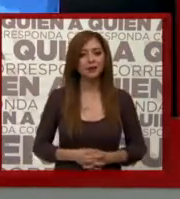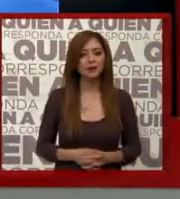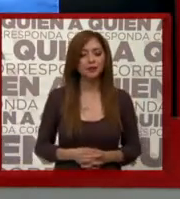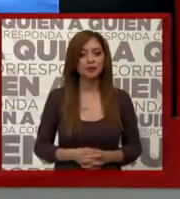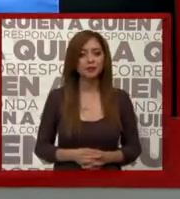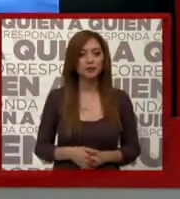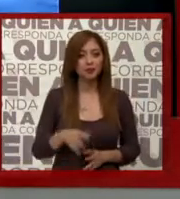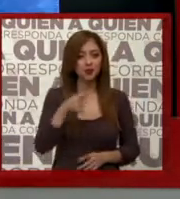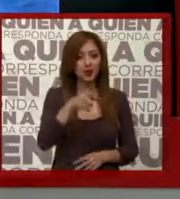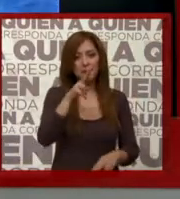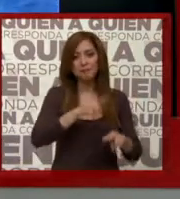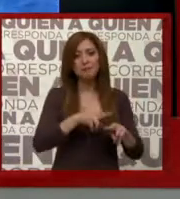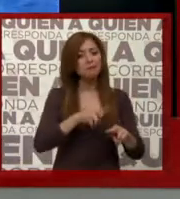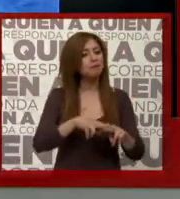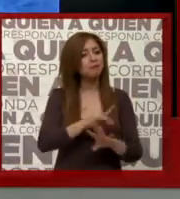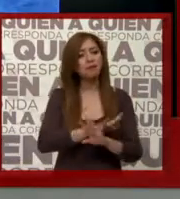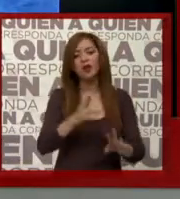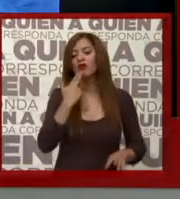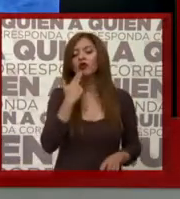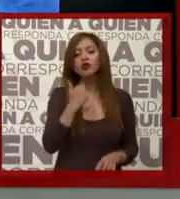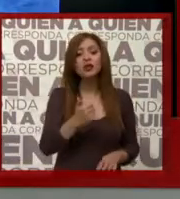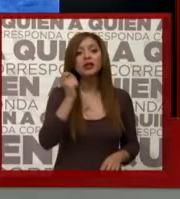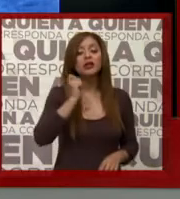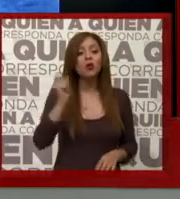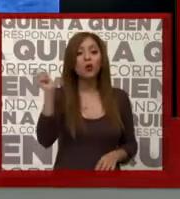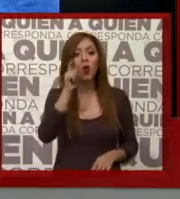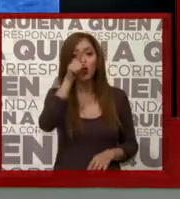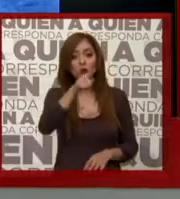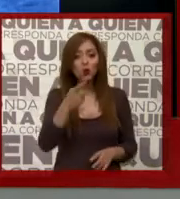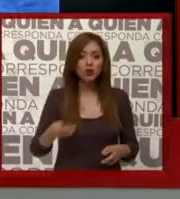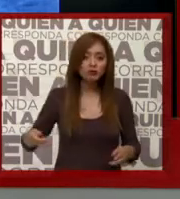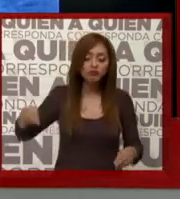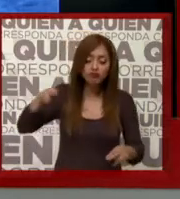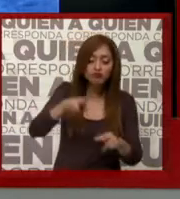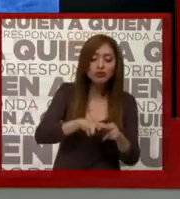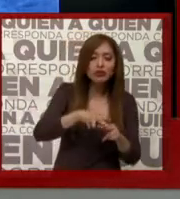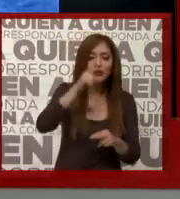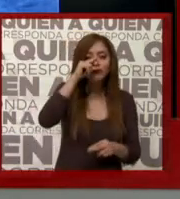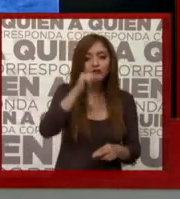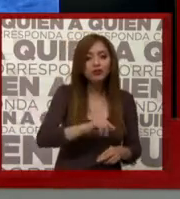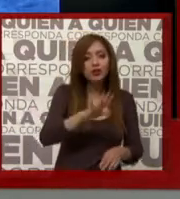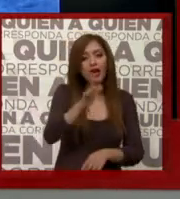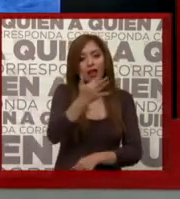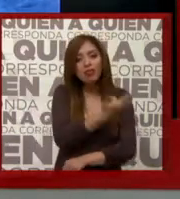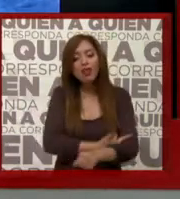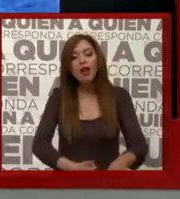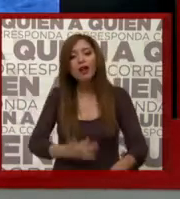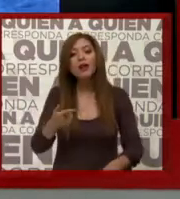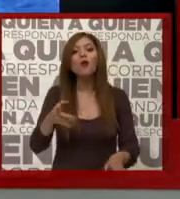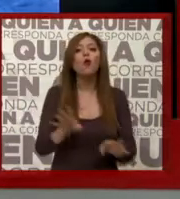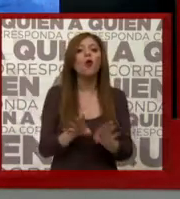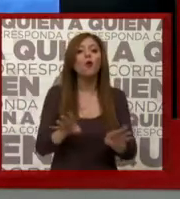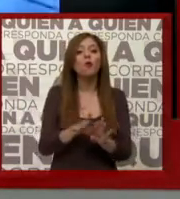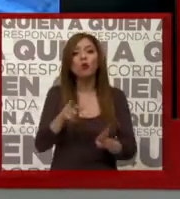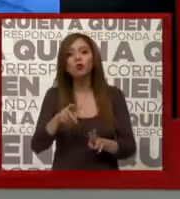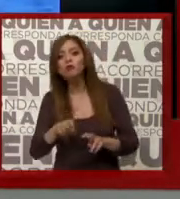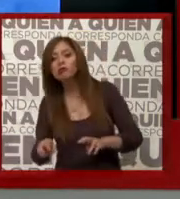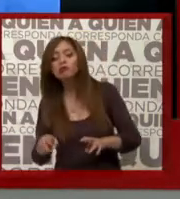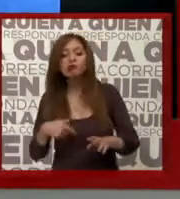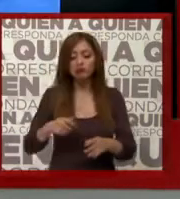Esta banca sí ya no funciona. Son de las que te tocan cuando llegas tarde a la escuela, ¿no? ¿Y cómo te vas a apoyar? Pues ahí, en lo que